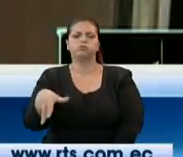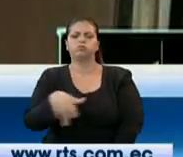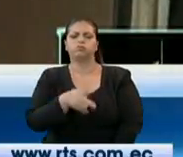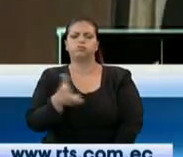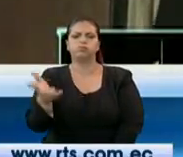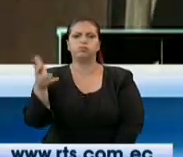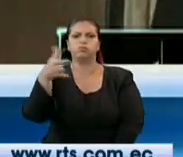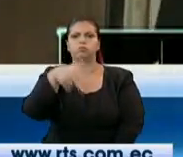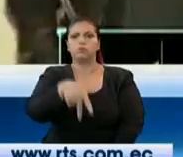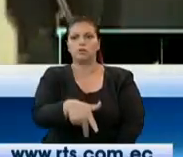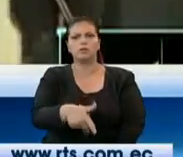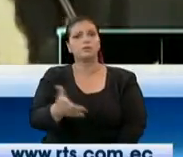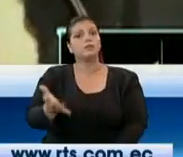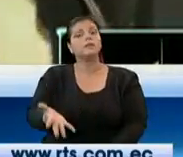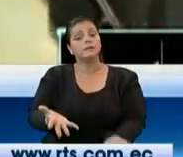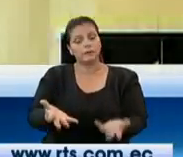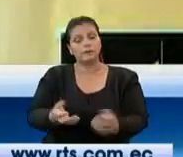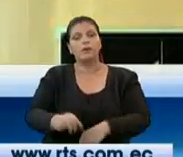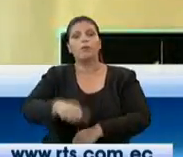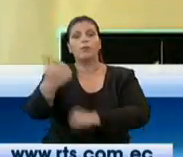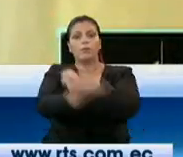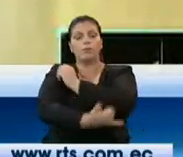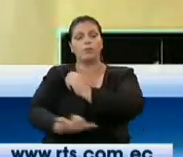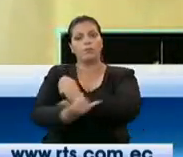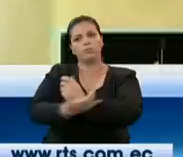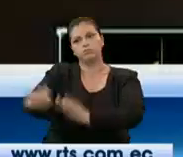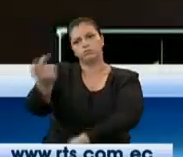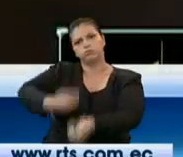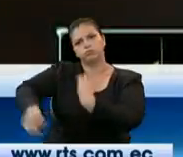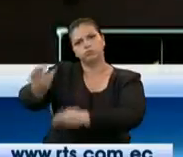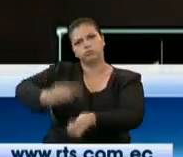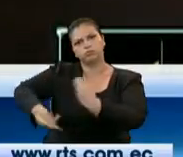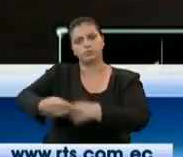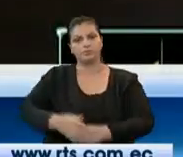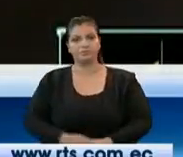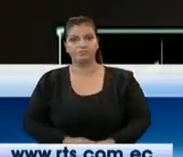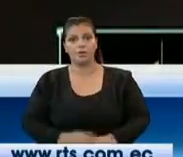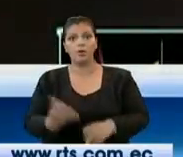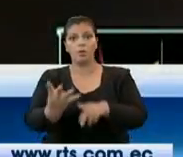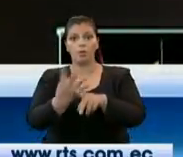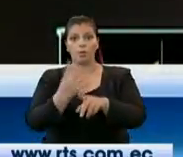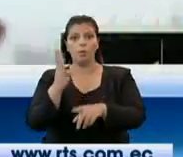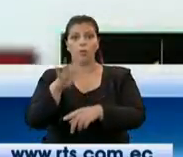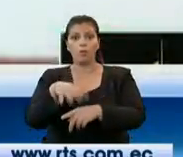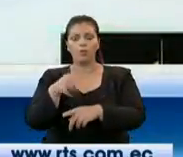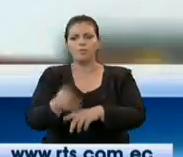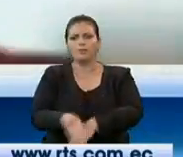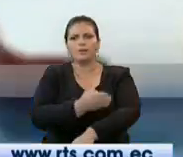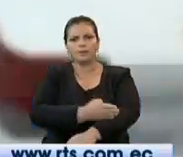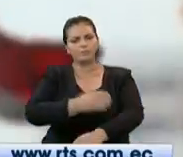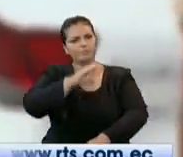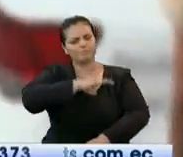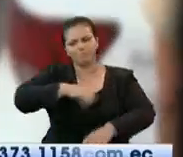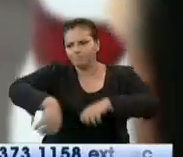de inteligencia de las unidades especializadas de la policía de 4 meses de seguimiento. Informó Roselena Vázquez.